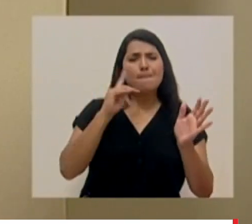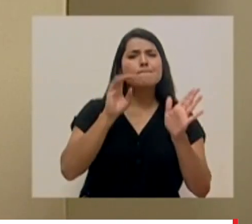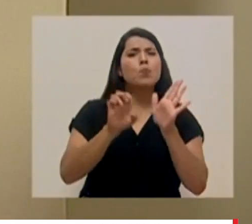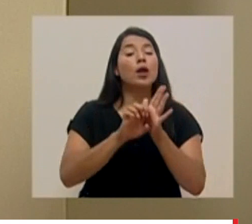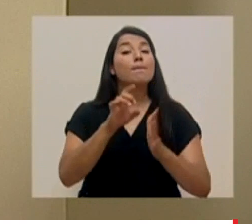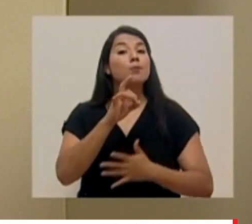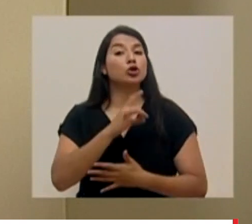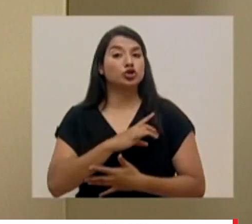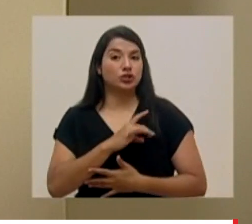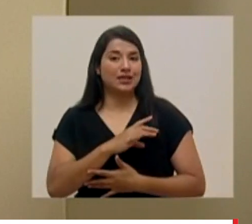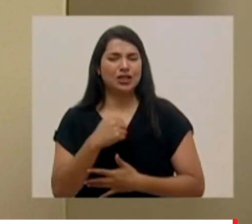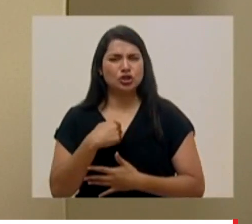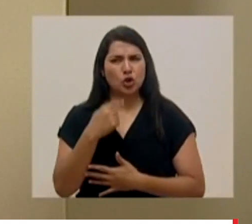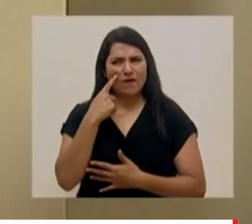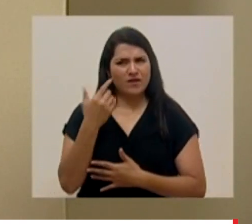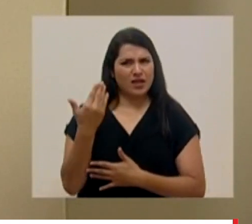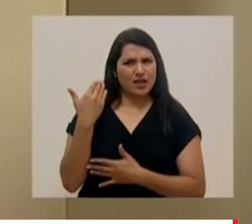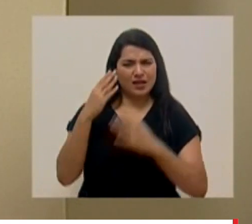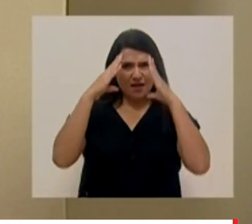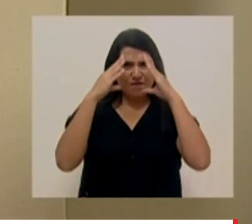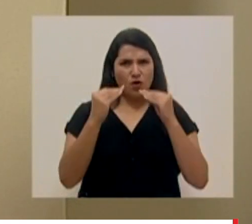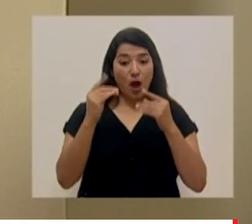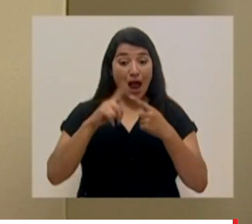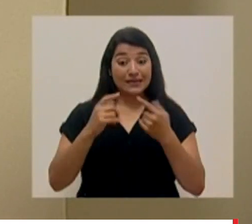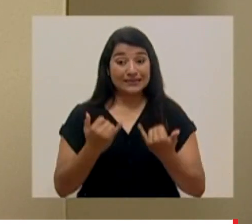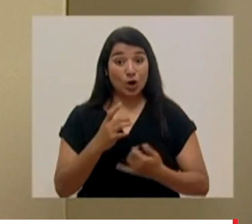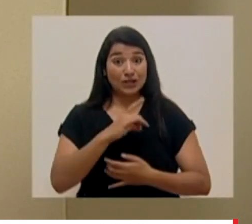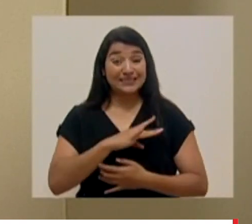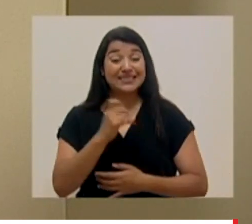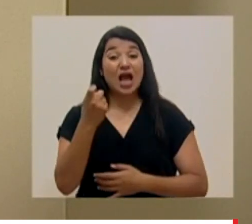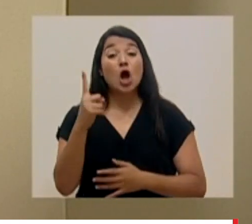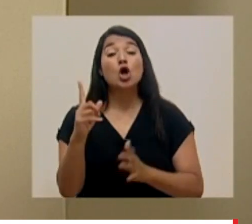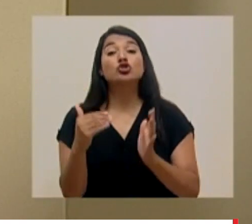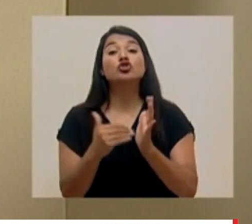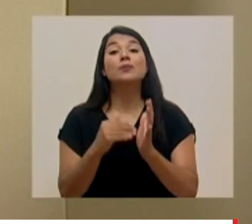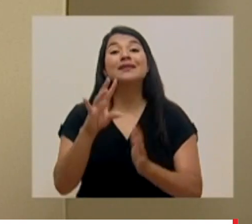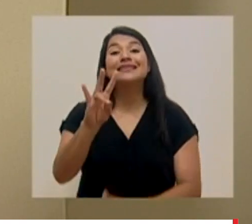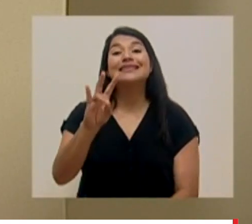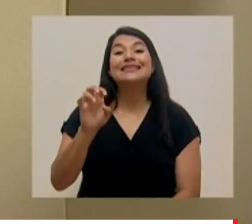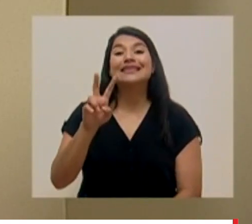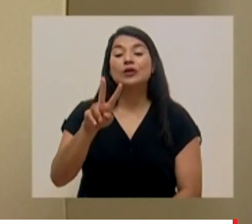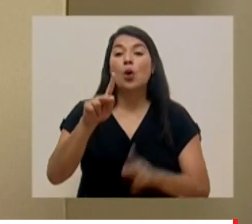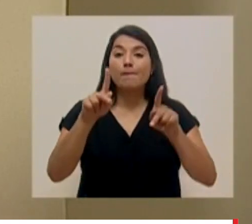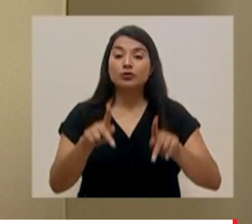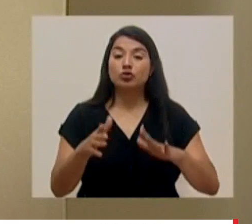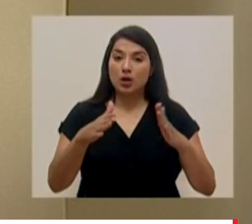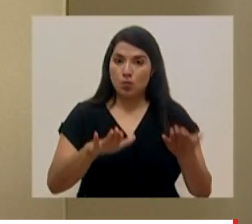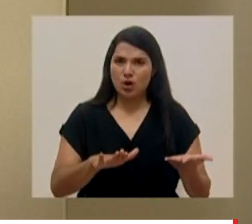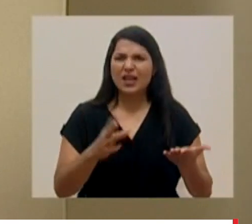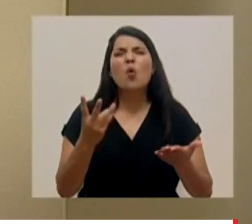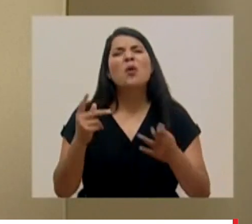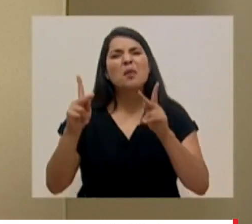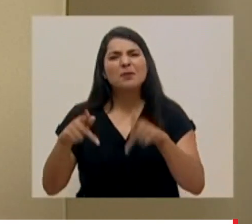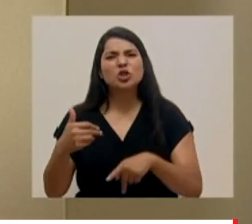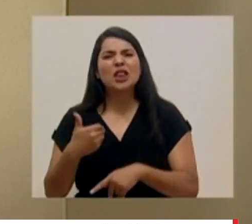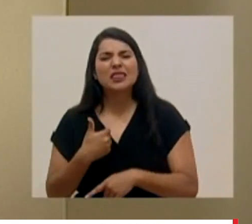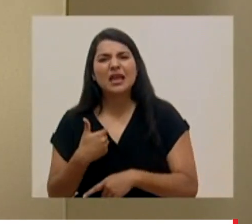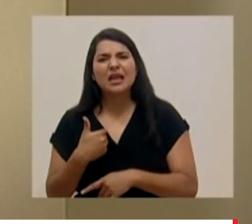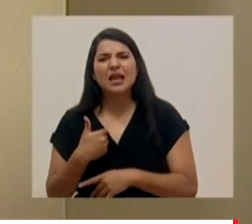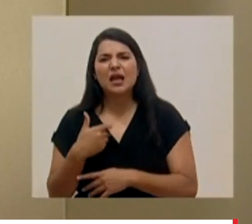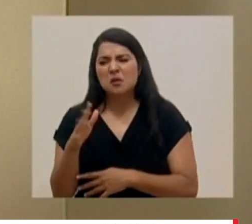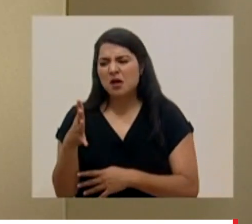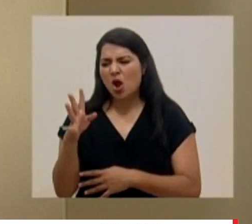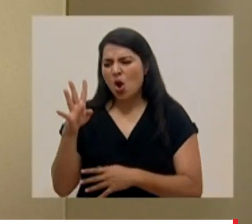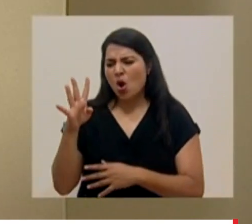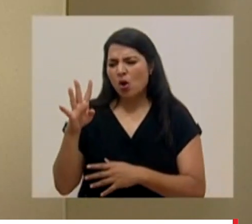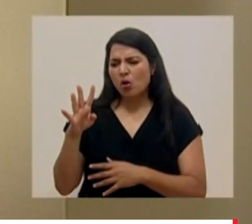han habido, ahora estaba revisando los datos, al día de hoy, 11.702 fallecidos, con una población un poco menos